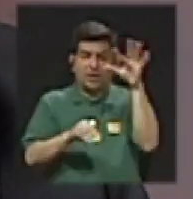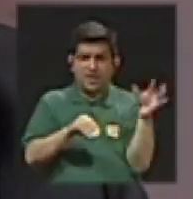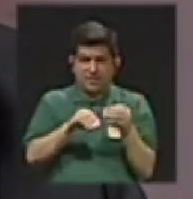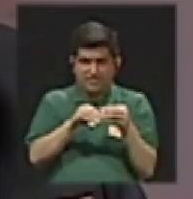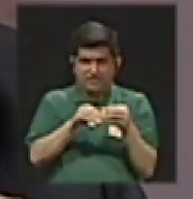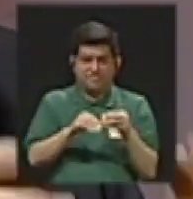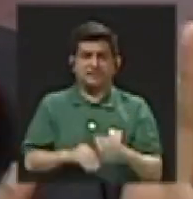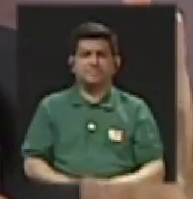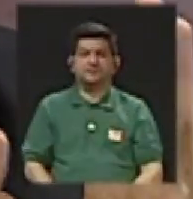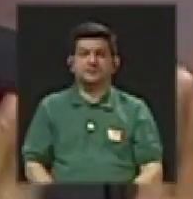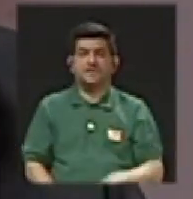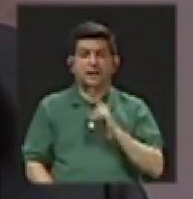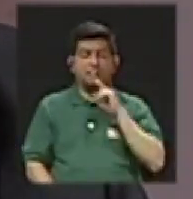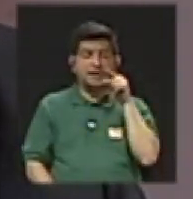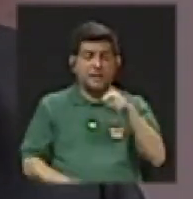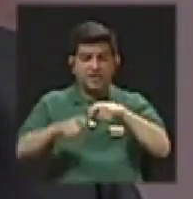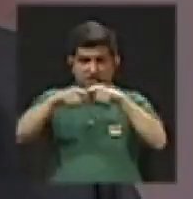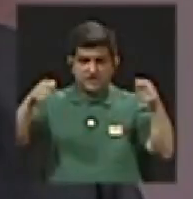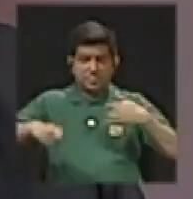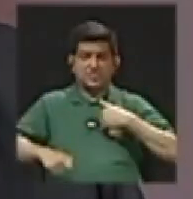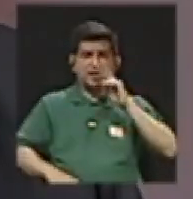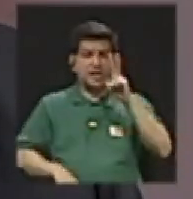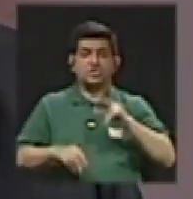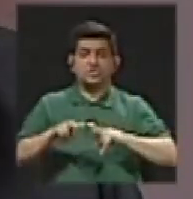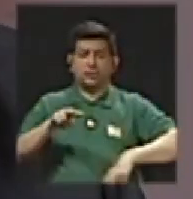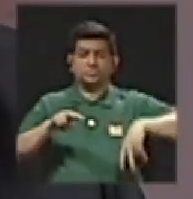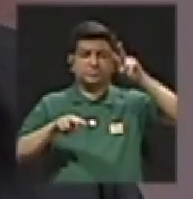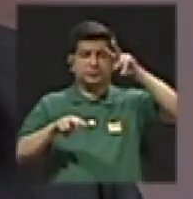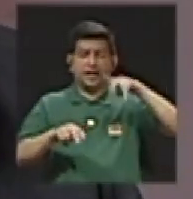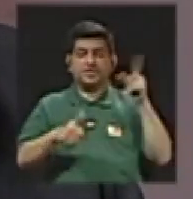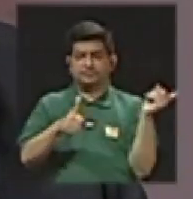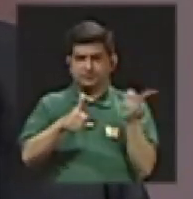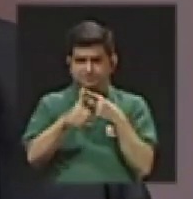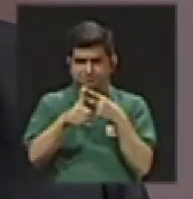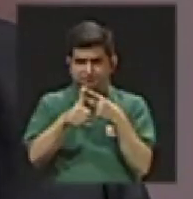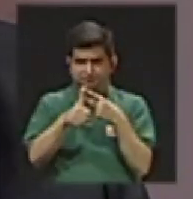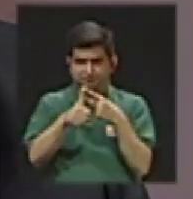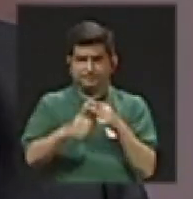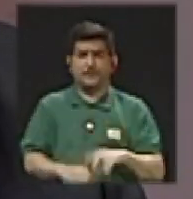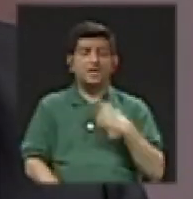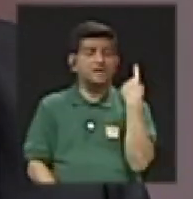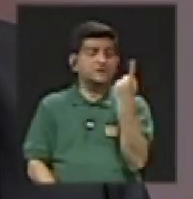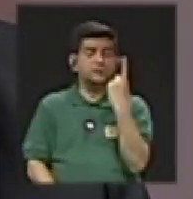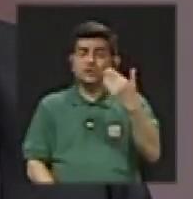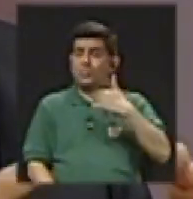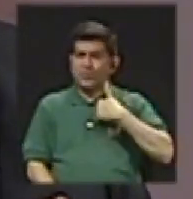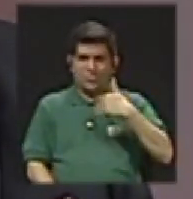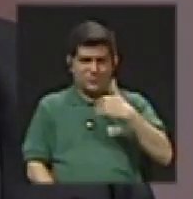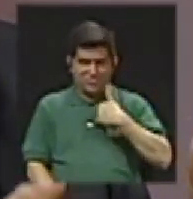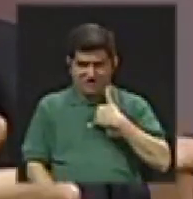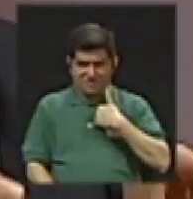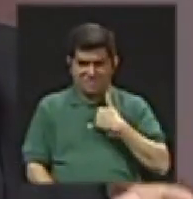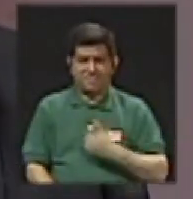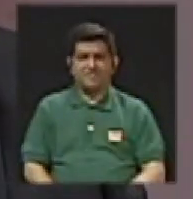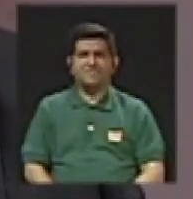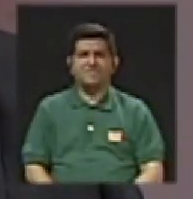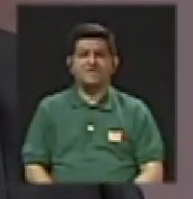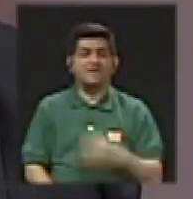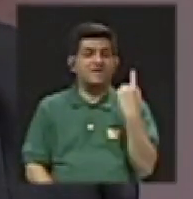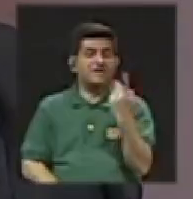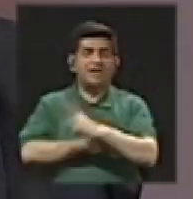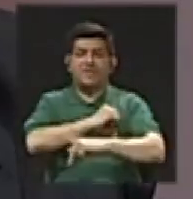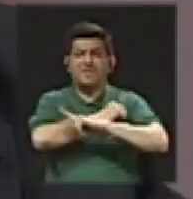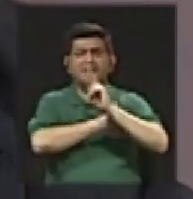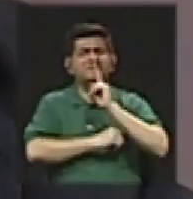Y realmente esa medición tiene dos ventajas. La primera es que solamente cuenta lo que cada